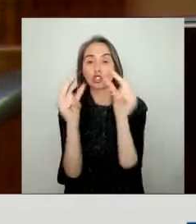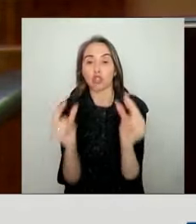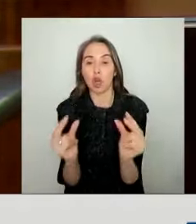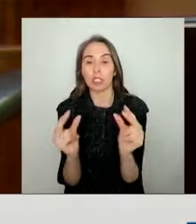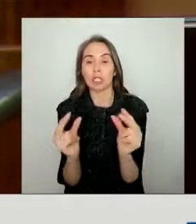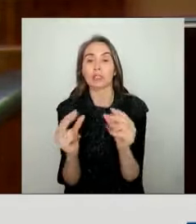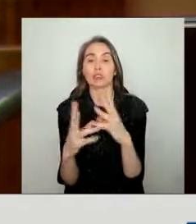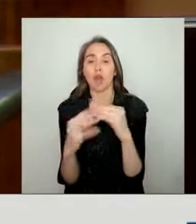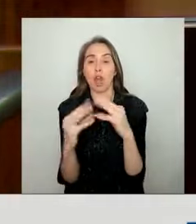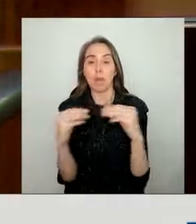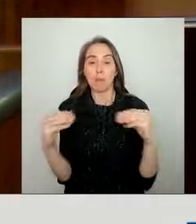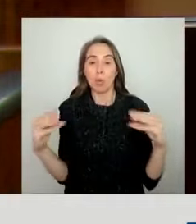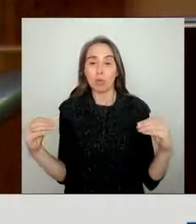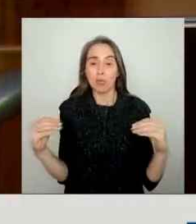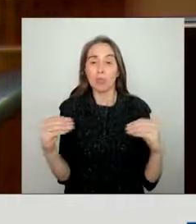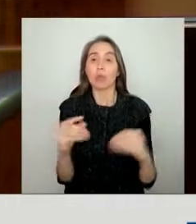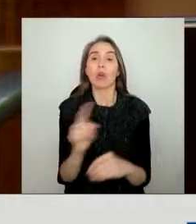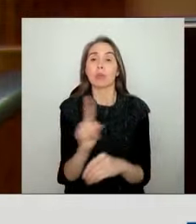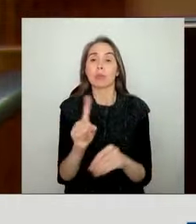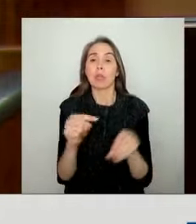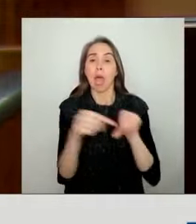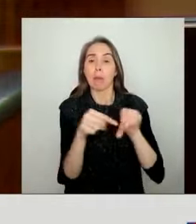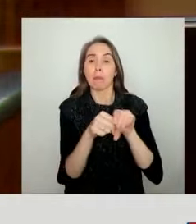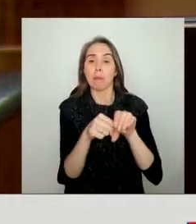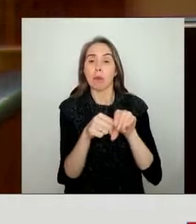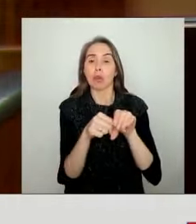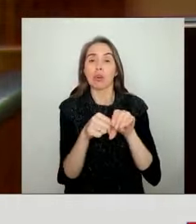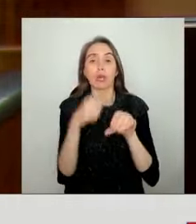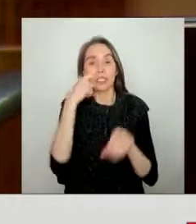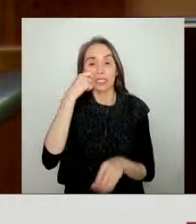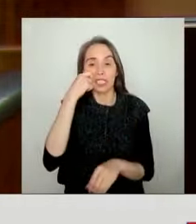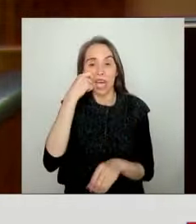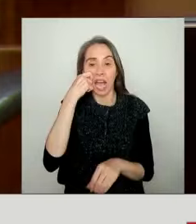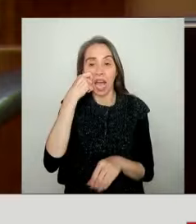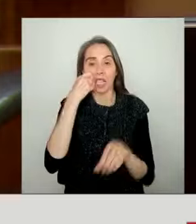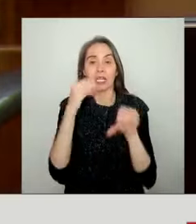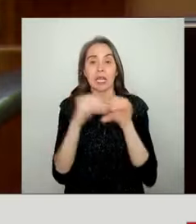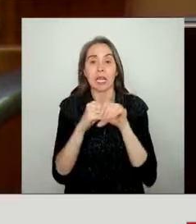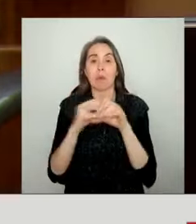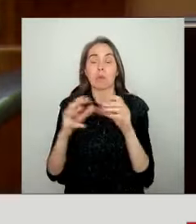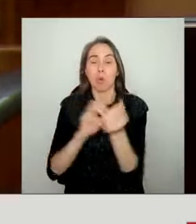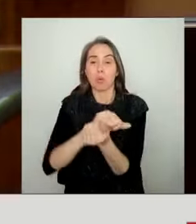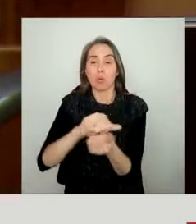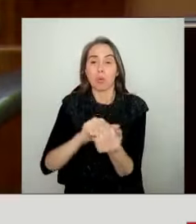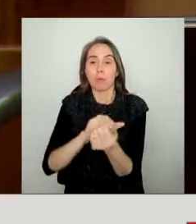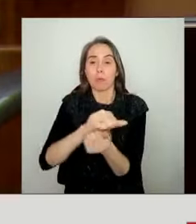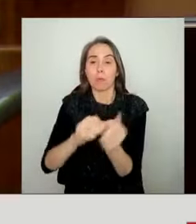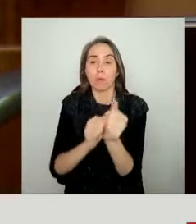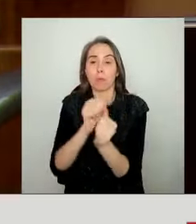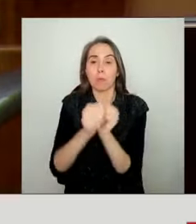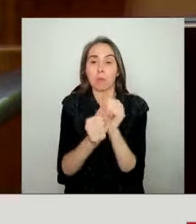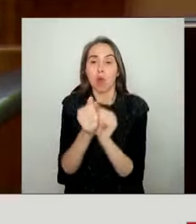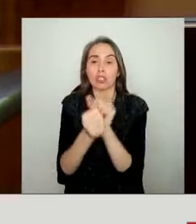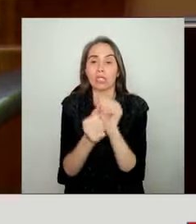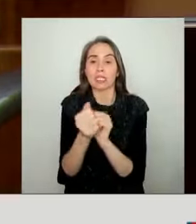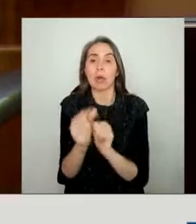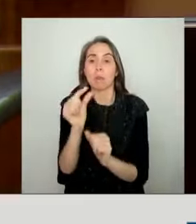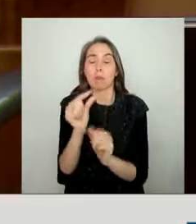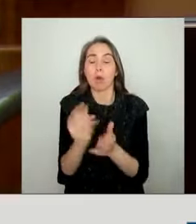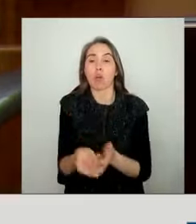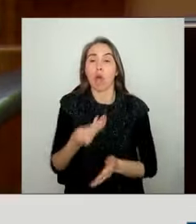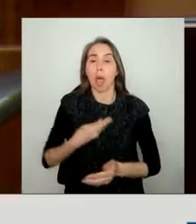en general tampoco son propiamente carne son ultraprocesados cuentan con un bajo aporte nutricional y